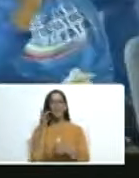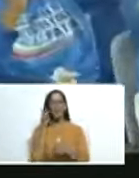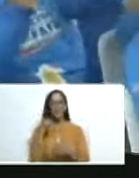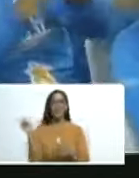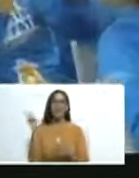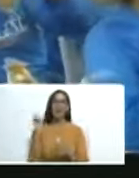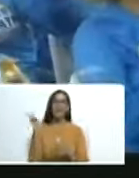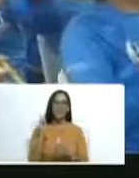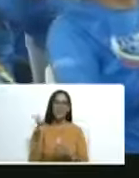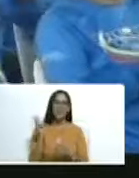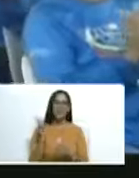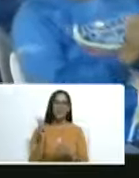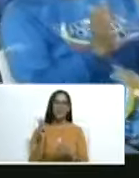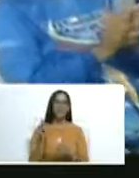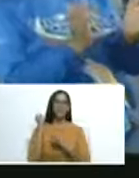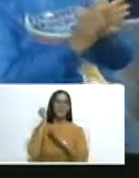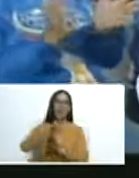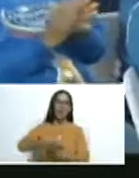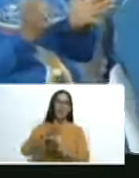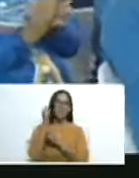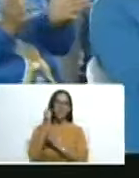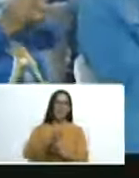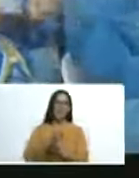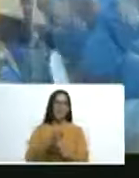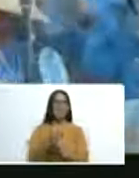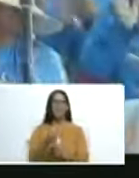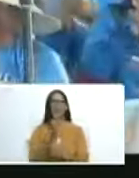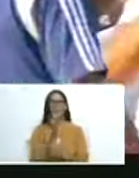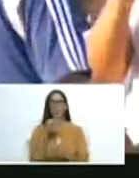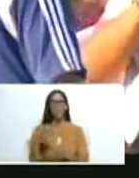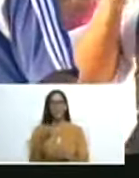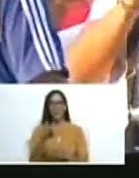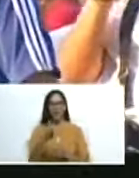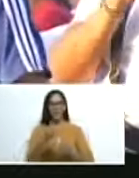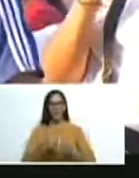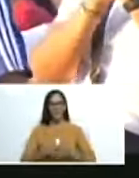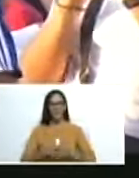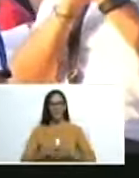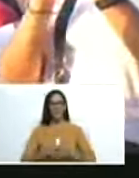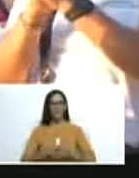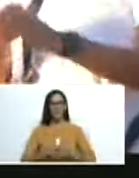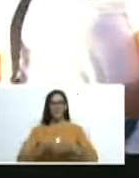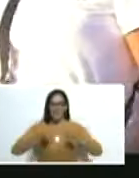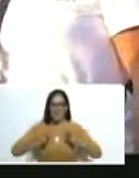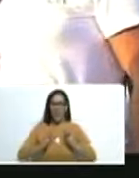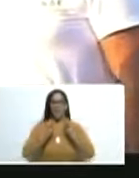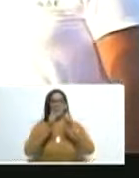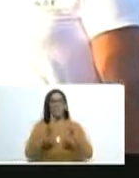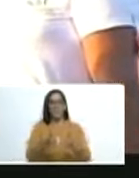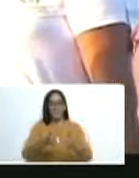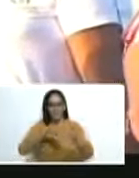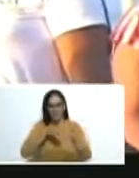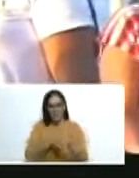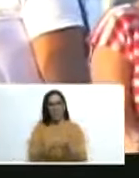la Venezuela de la pesca que come pescado. ¡Arranca!